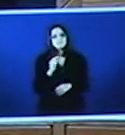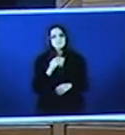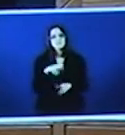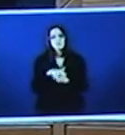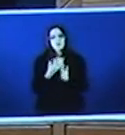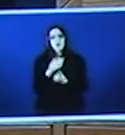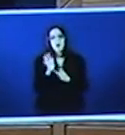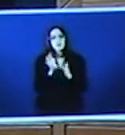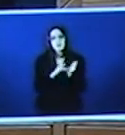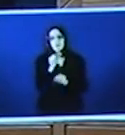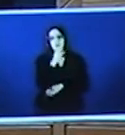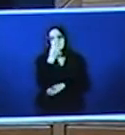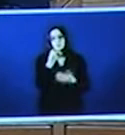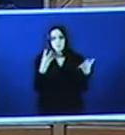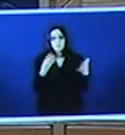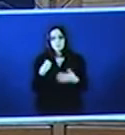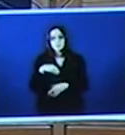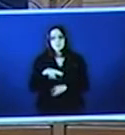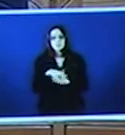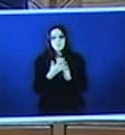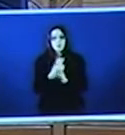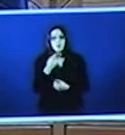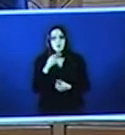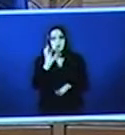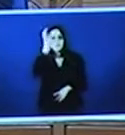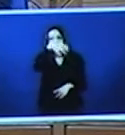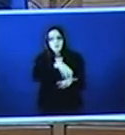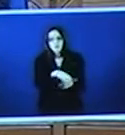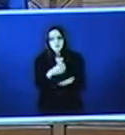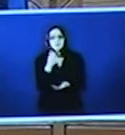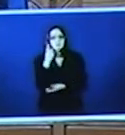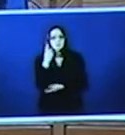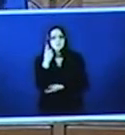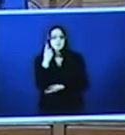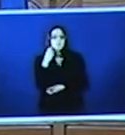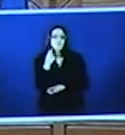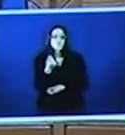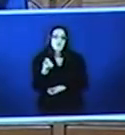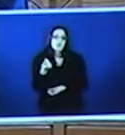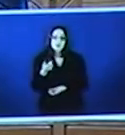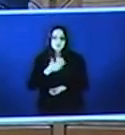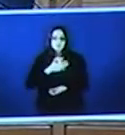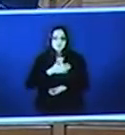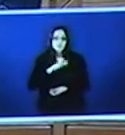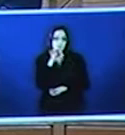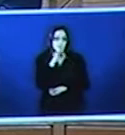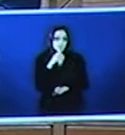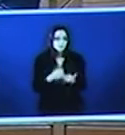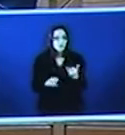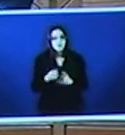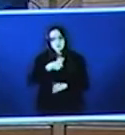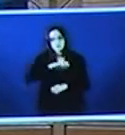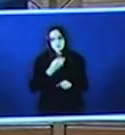2009, da situación das entidades financeiras caixas galegas, Estamos traballando, como vostede debería de